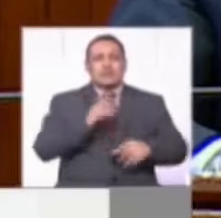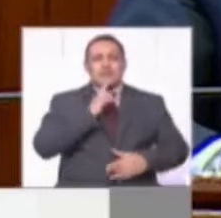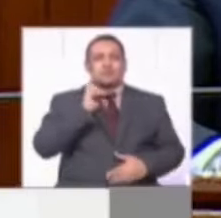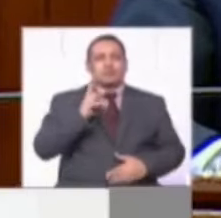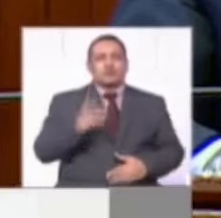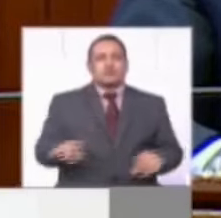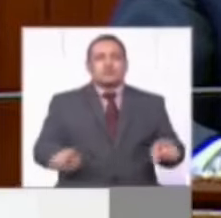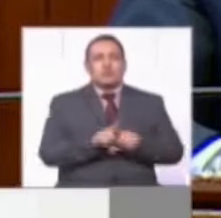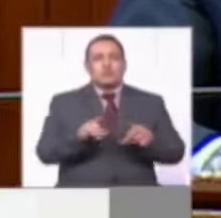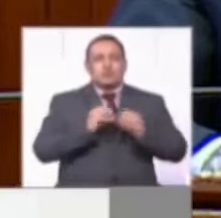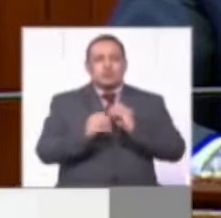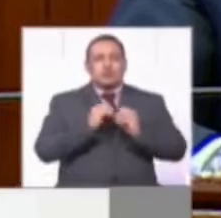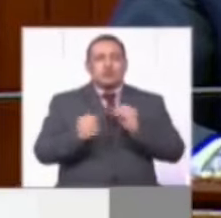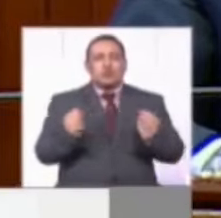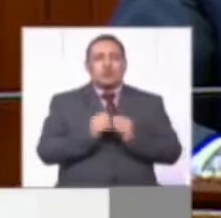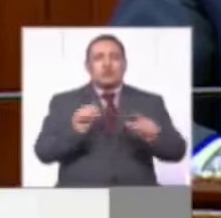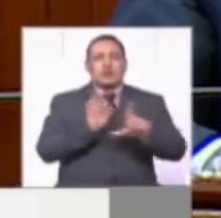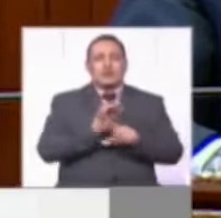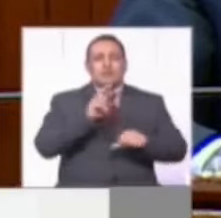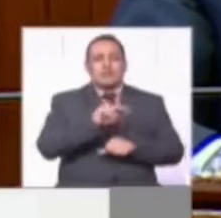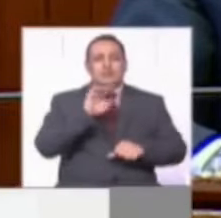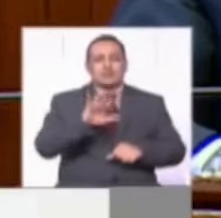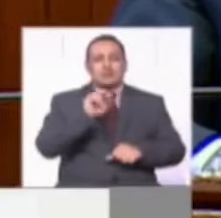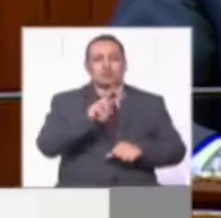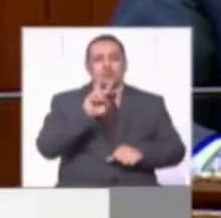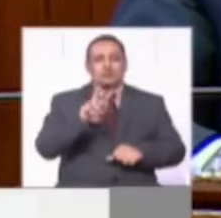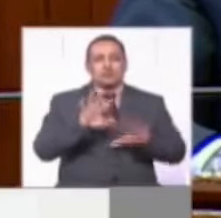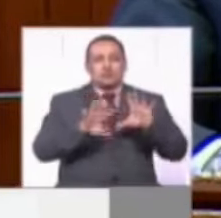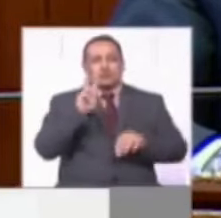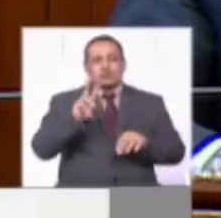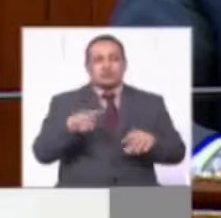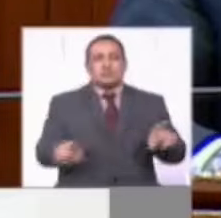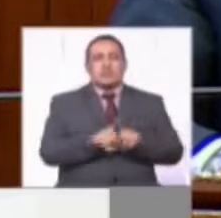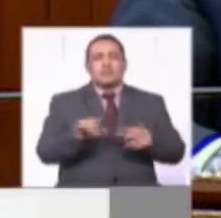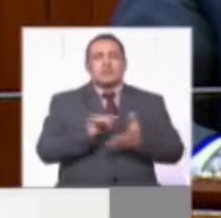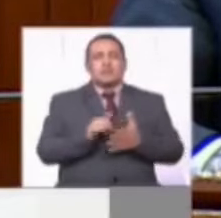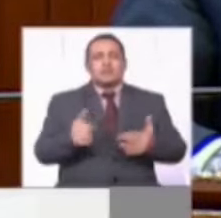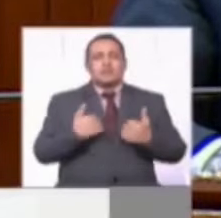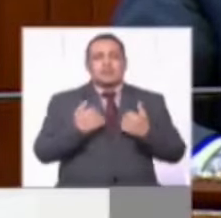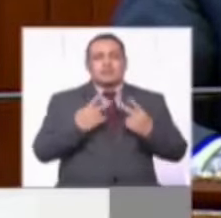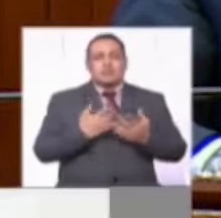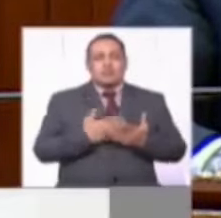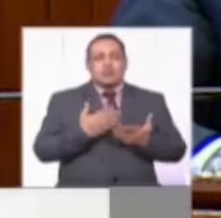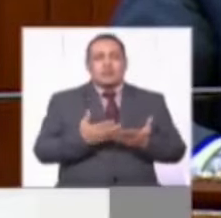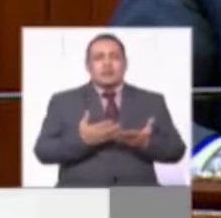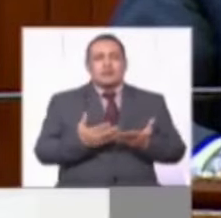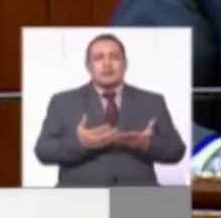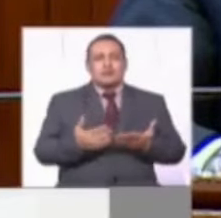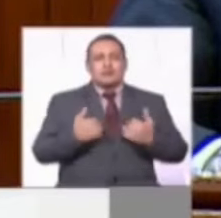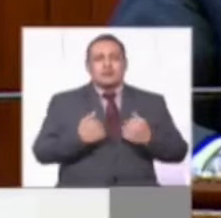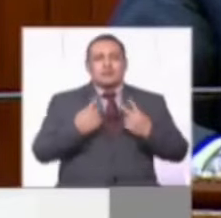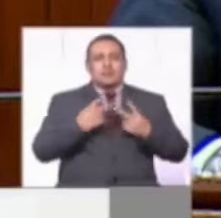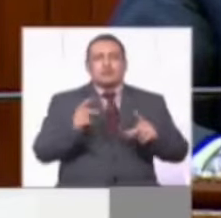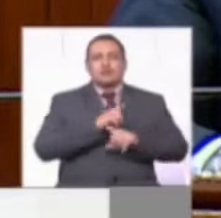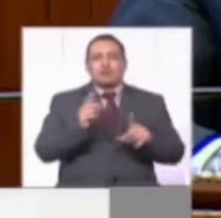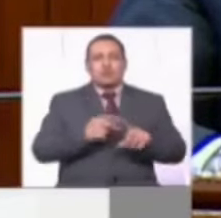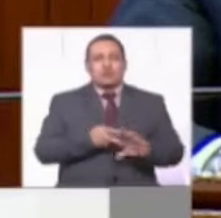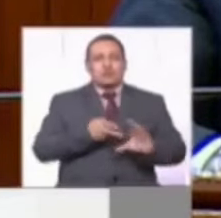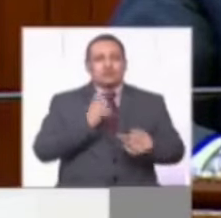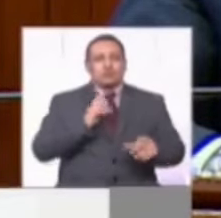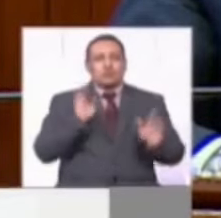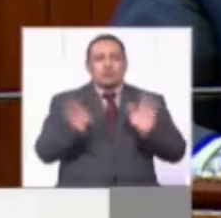profesorado, modificado por la ley número 25212, y que contenga sin exclusión